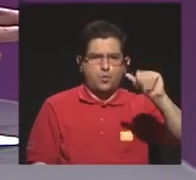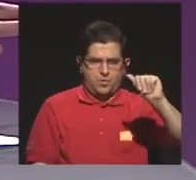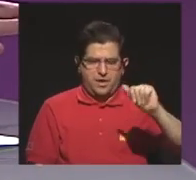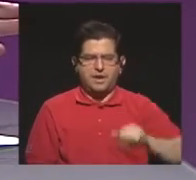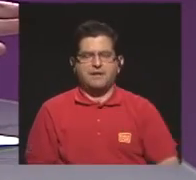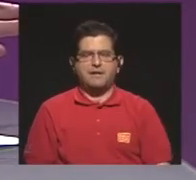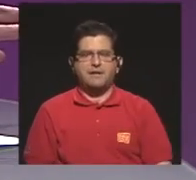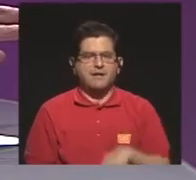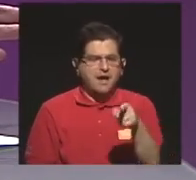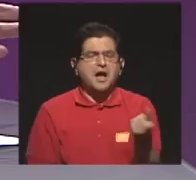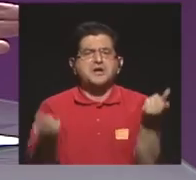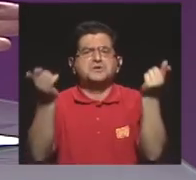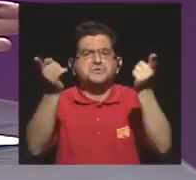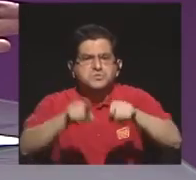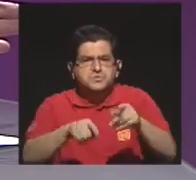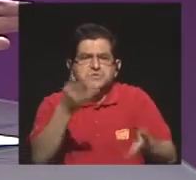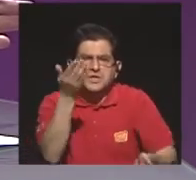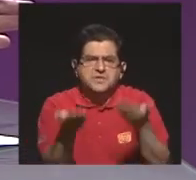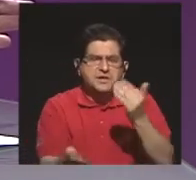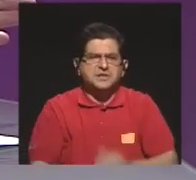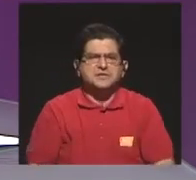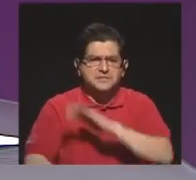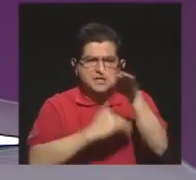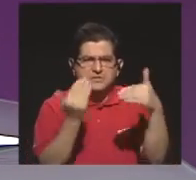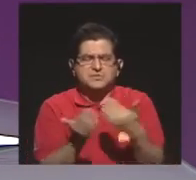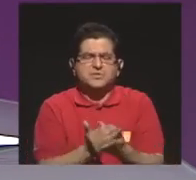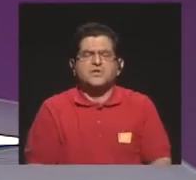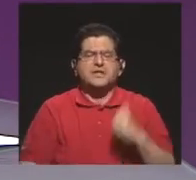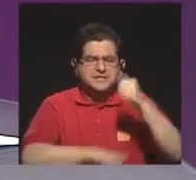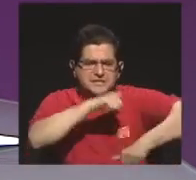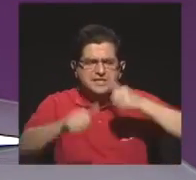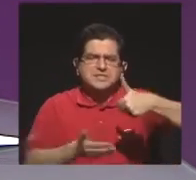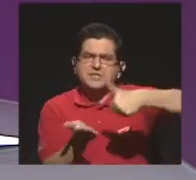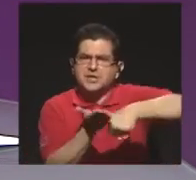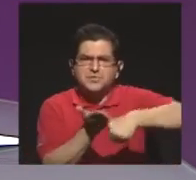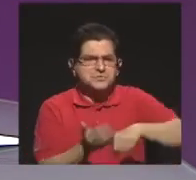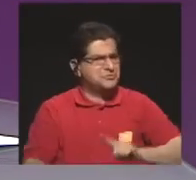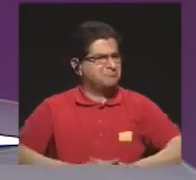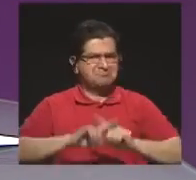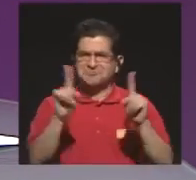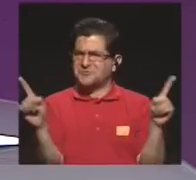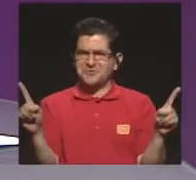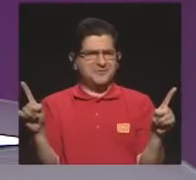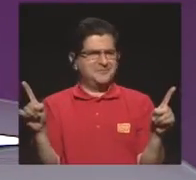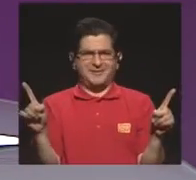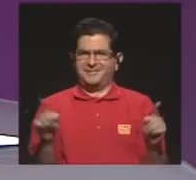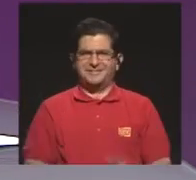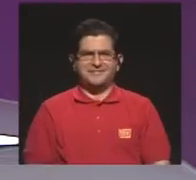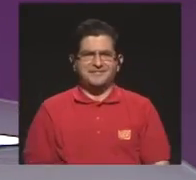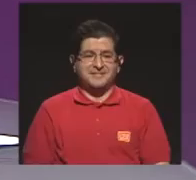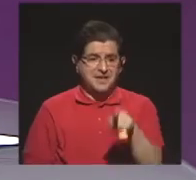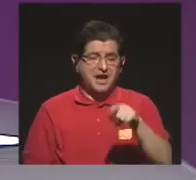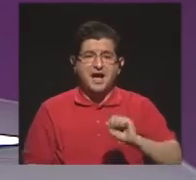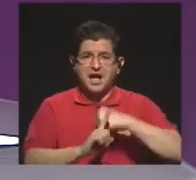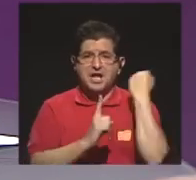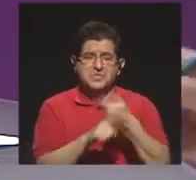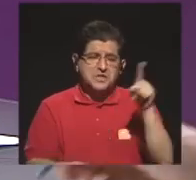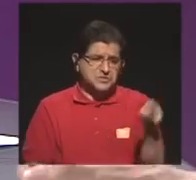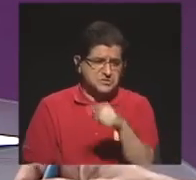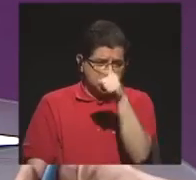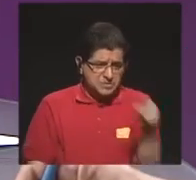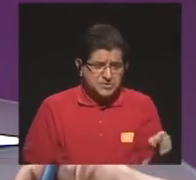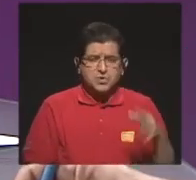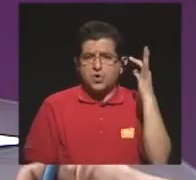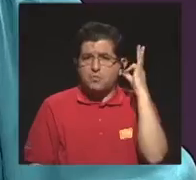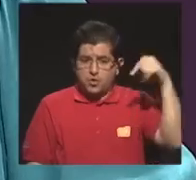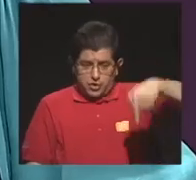pasaban, lo que pasaron, digamos, todas las sufragistas, no se aleja mucho de todos los niveles de descalificación que reciben las